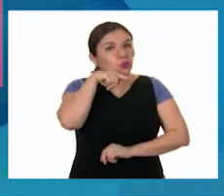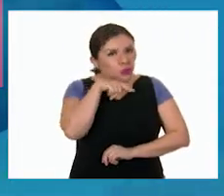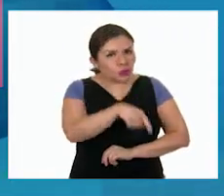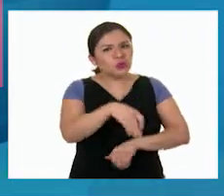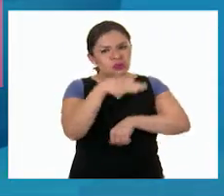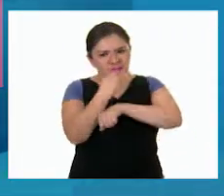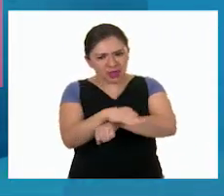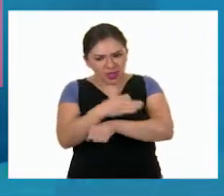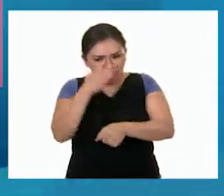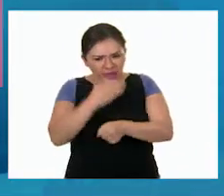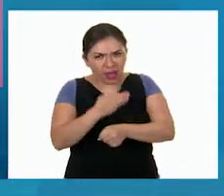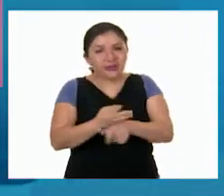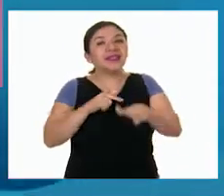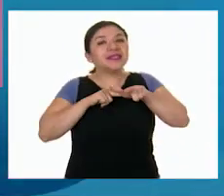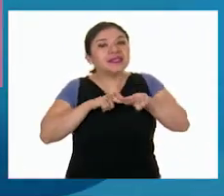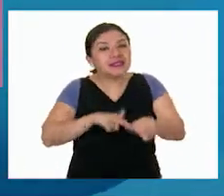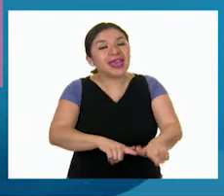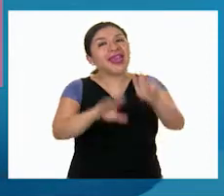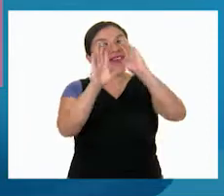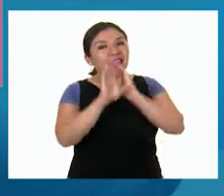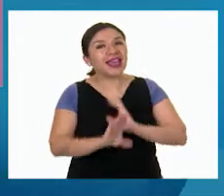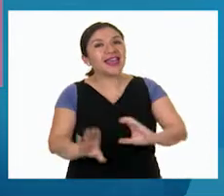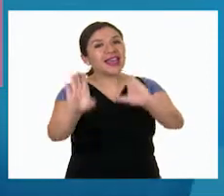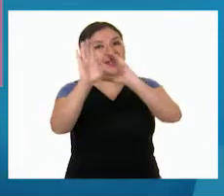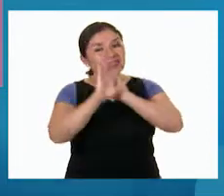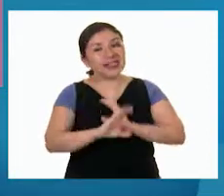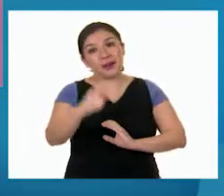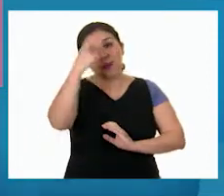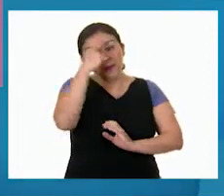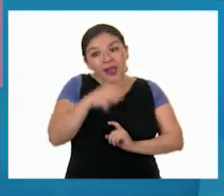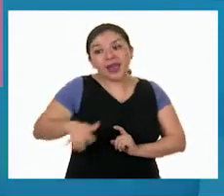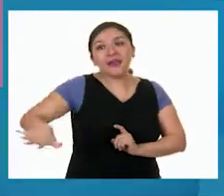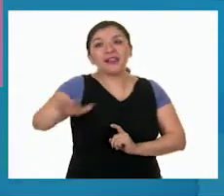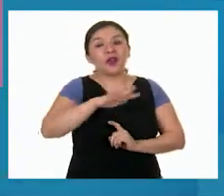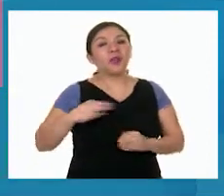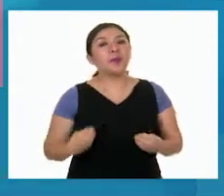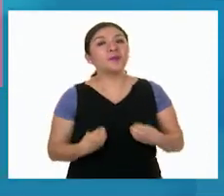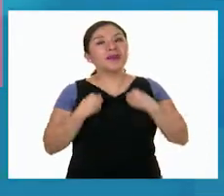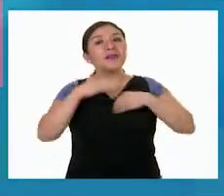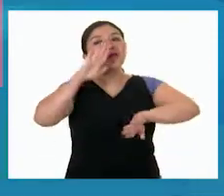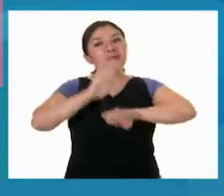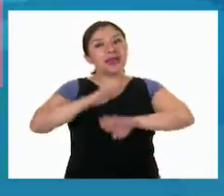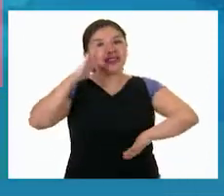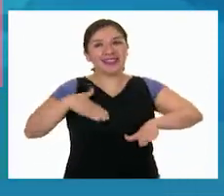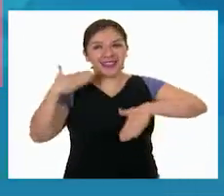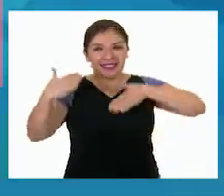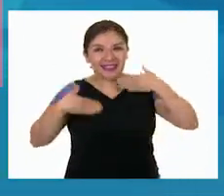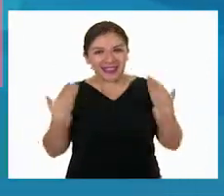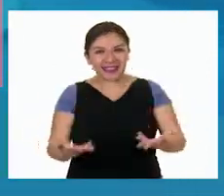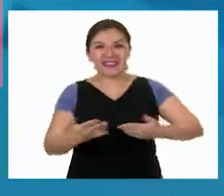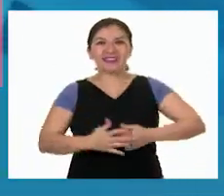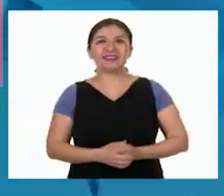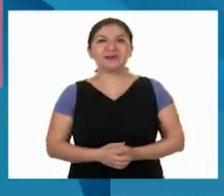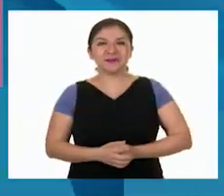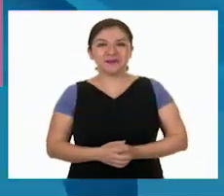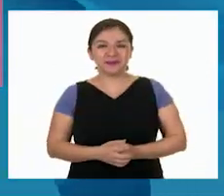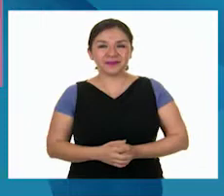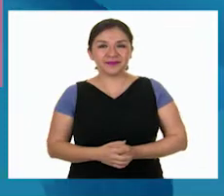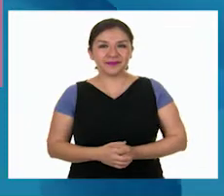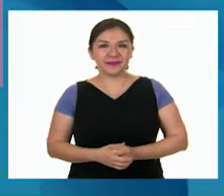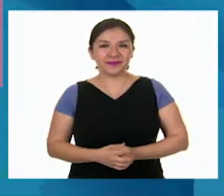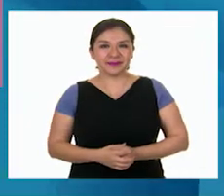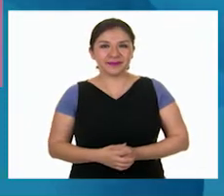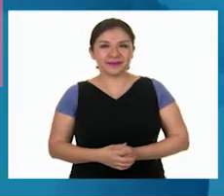tanto, tú sigue cantando para alegrarnos la vida.